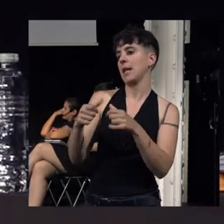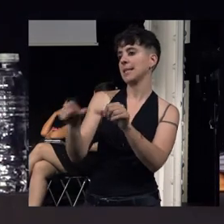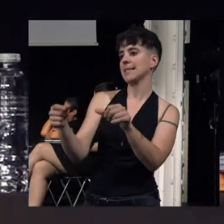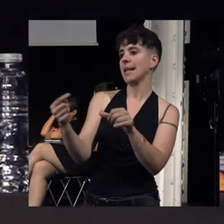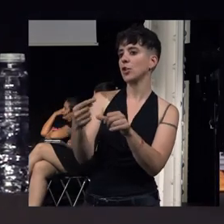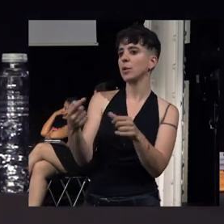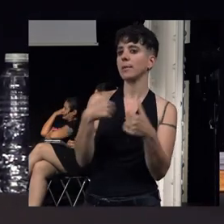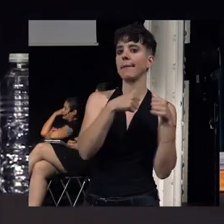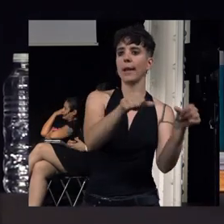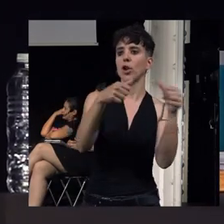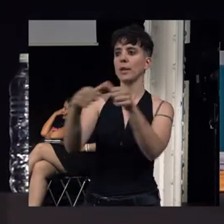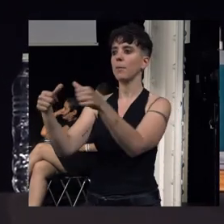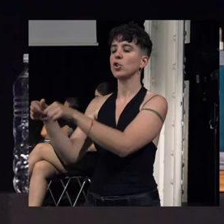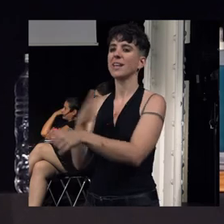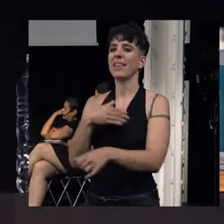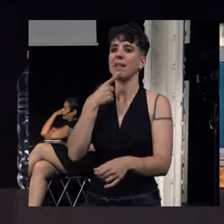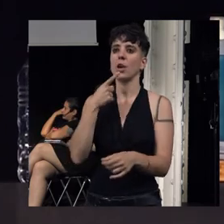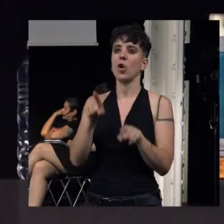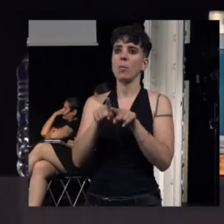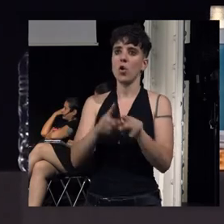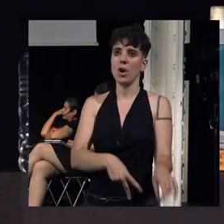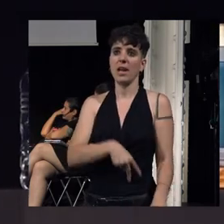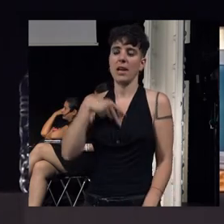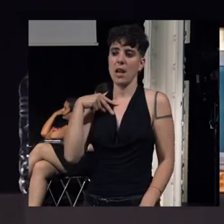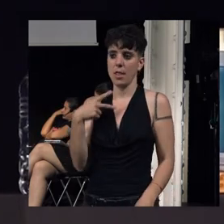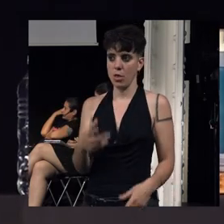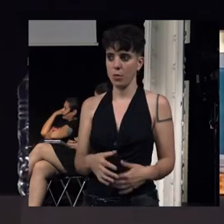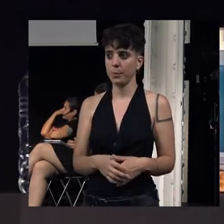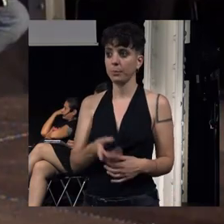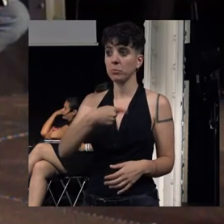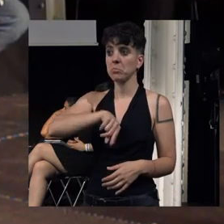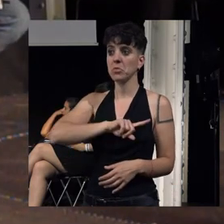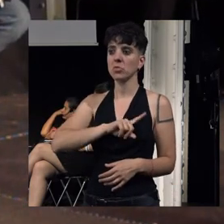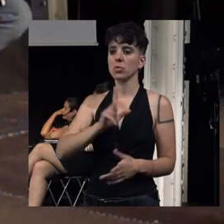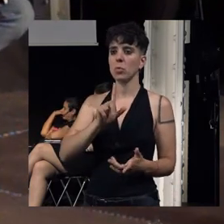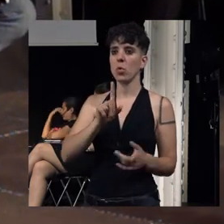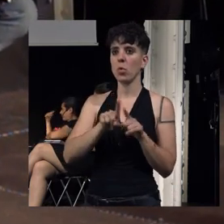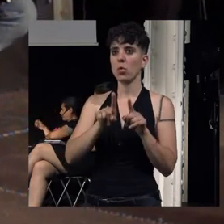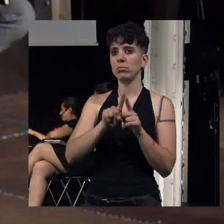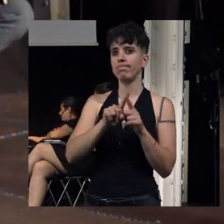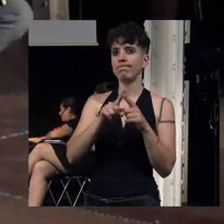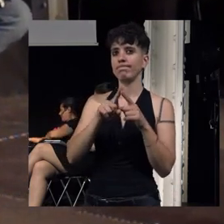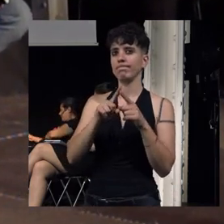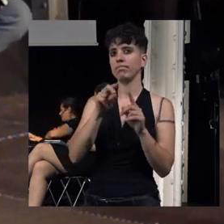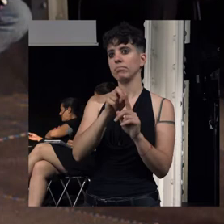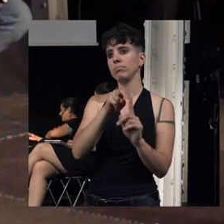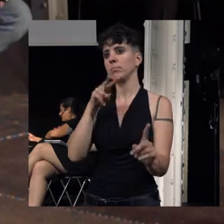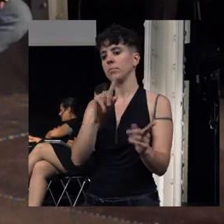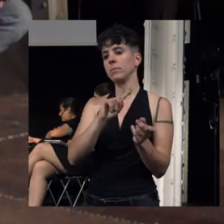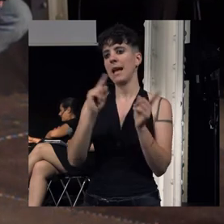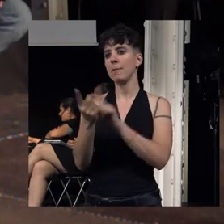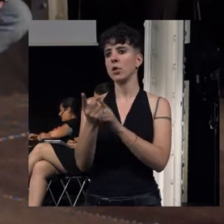que es la generalización. Pero nosotros sí que nos hemos dado una vuelta en eso y hemos trabajado un concepto